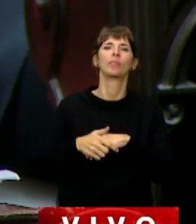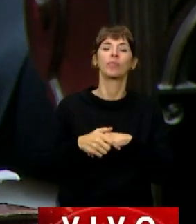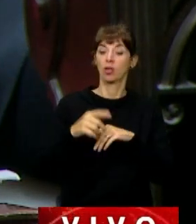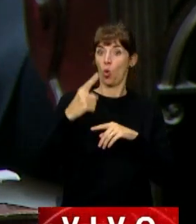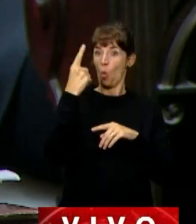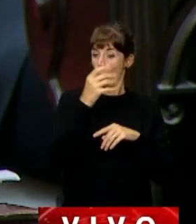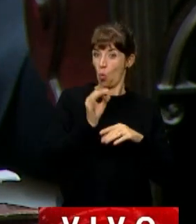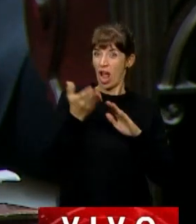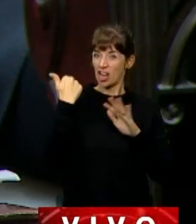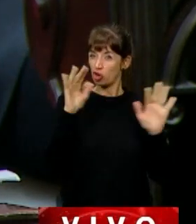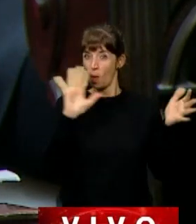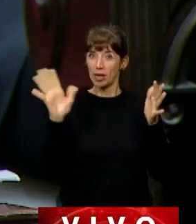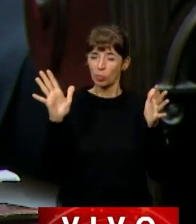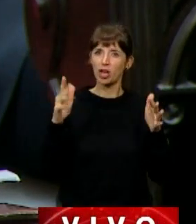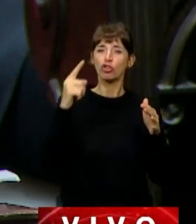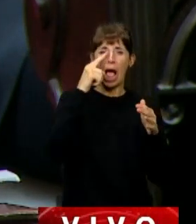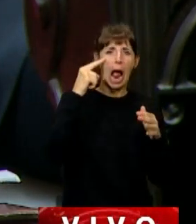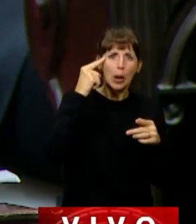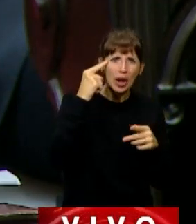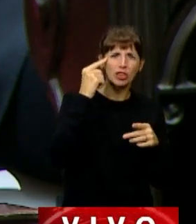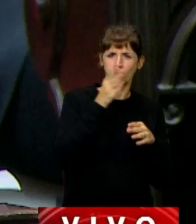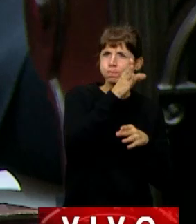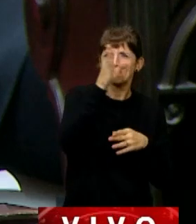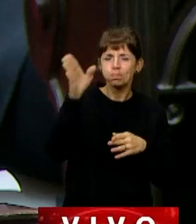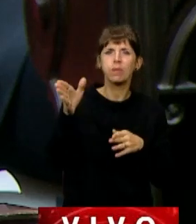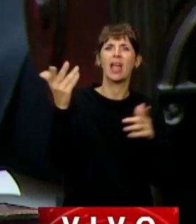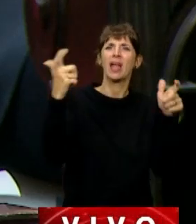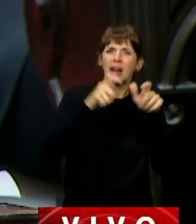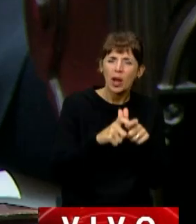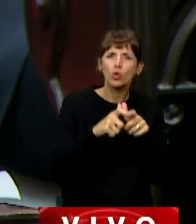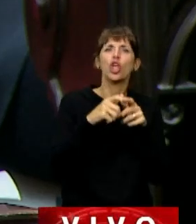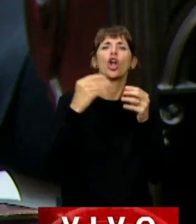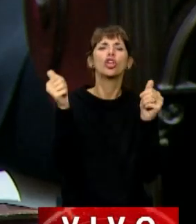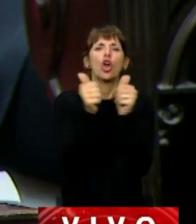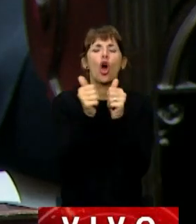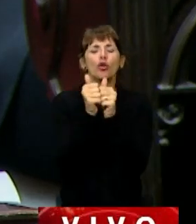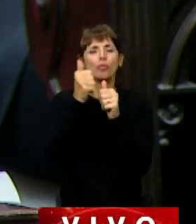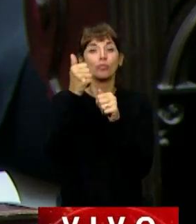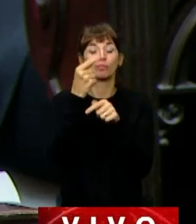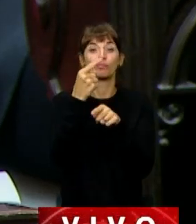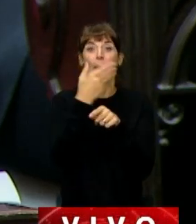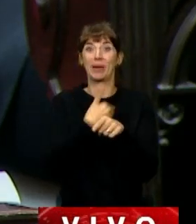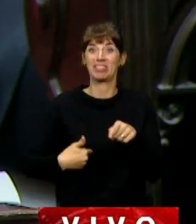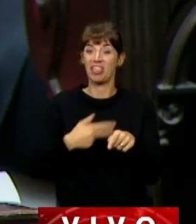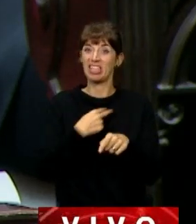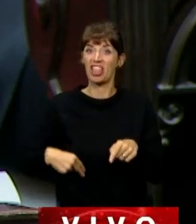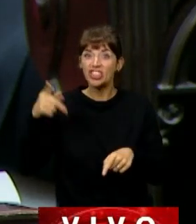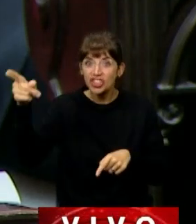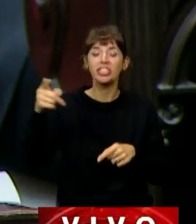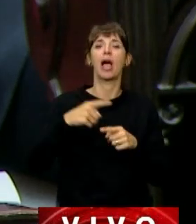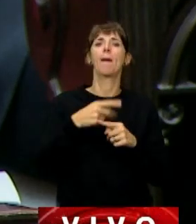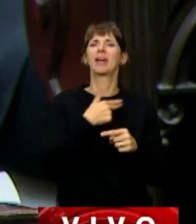ha estado en reuniones bilaterales con el presidente de China, Xi Jinping, con el presidente de